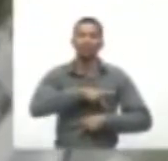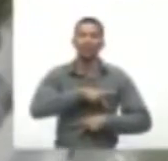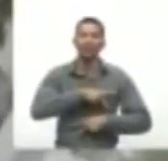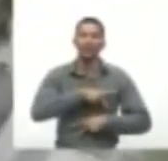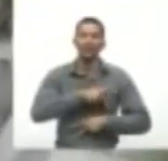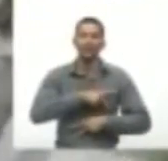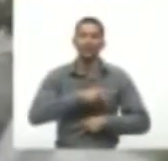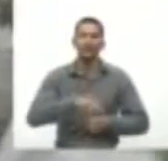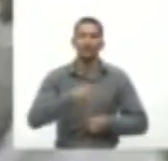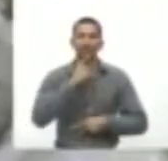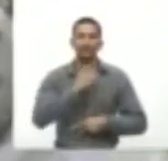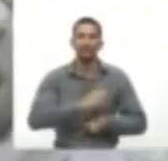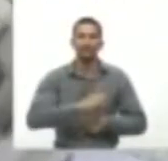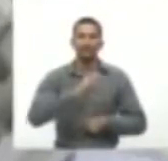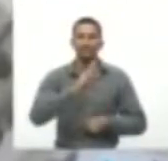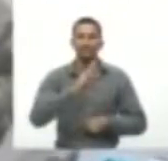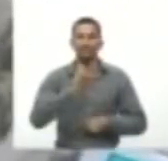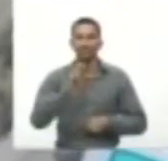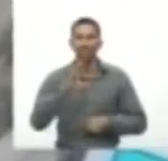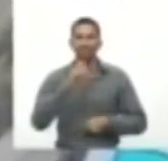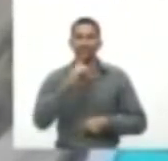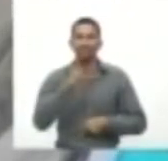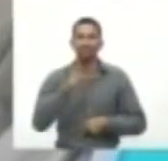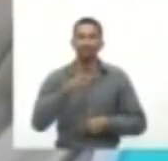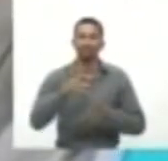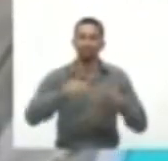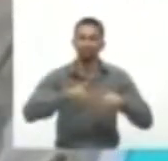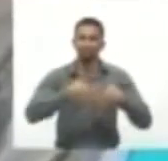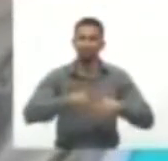Colombia CBC, California Burritos Company.